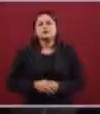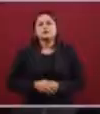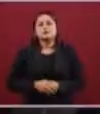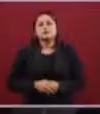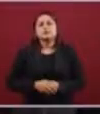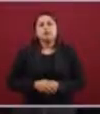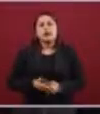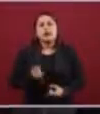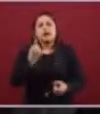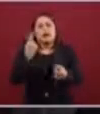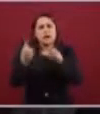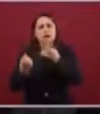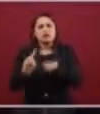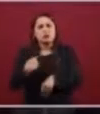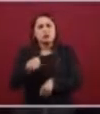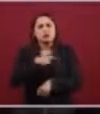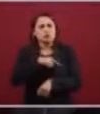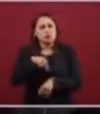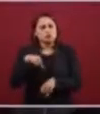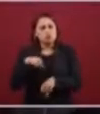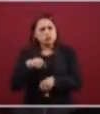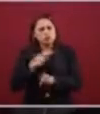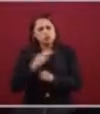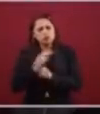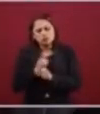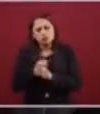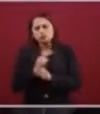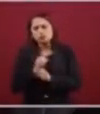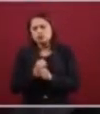estado revisándola constantemente, sí notamos